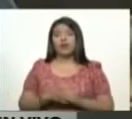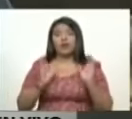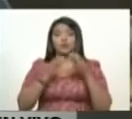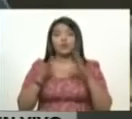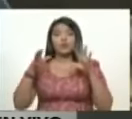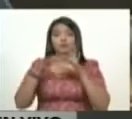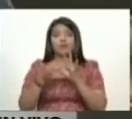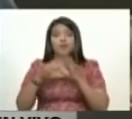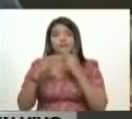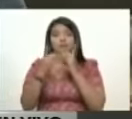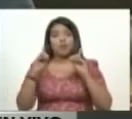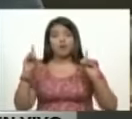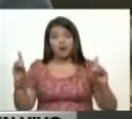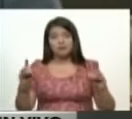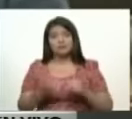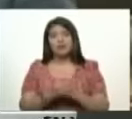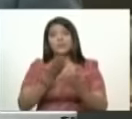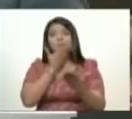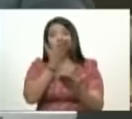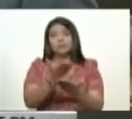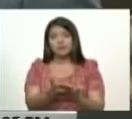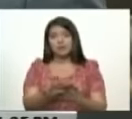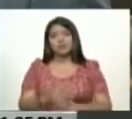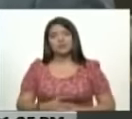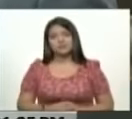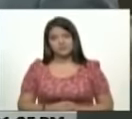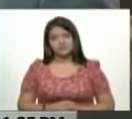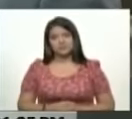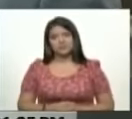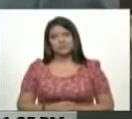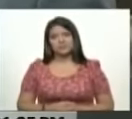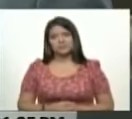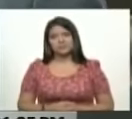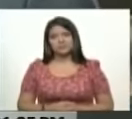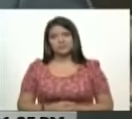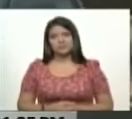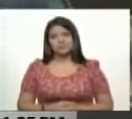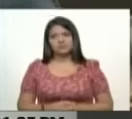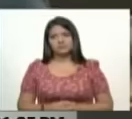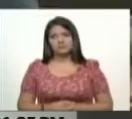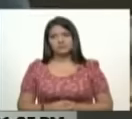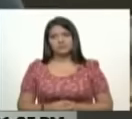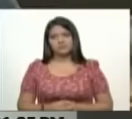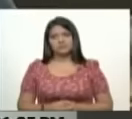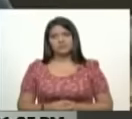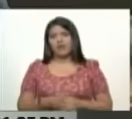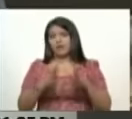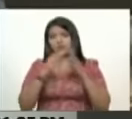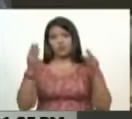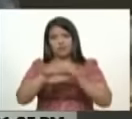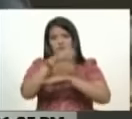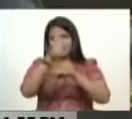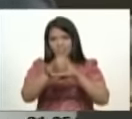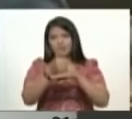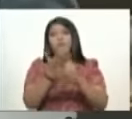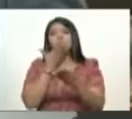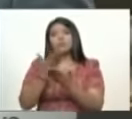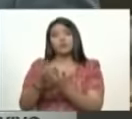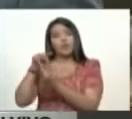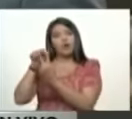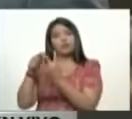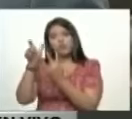Unidad Democrática proponemos, señor presidente, vicepresidente, segundo vicepresidente, a estos